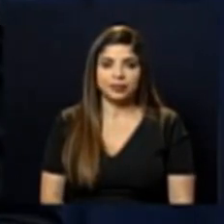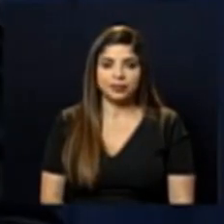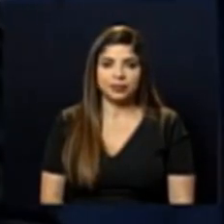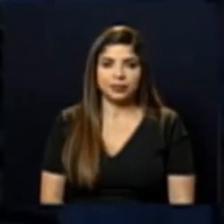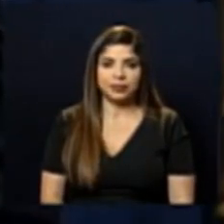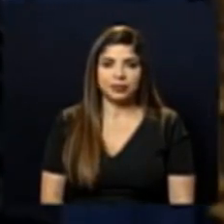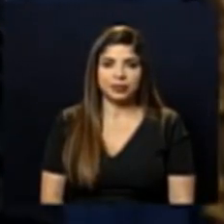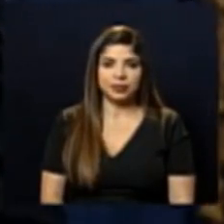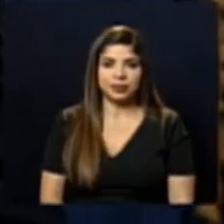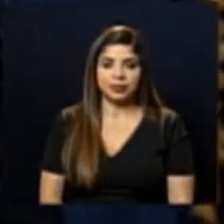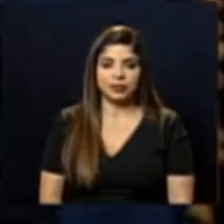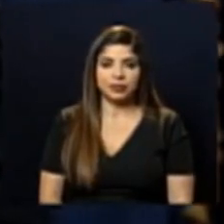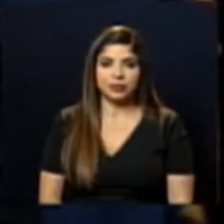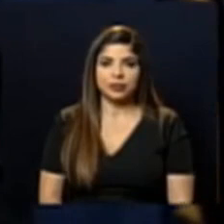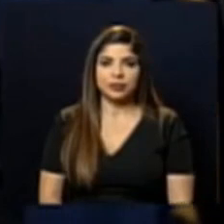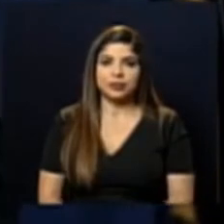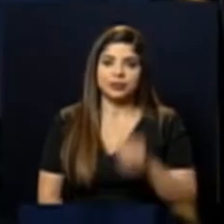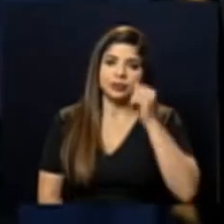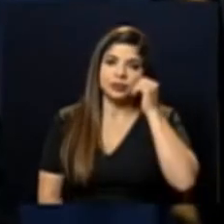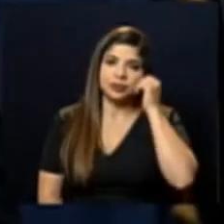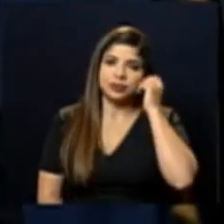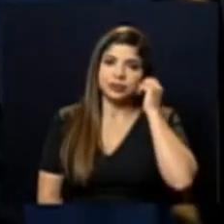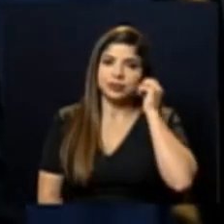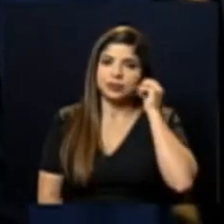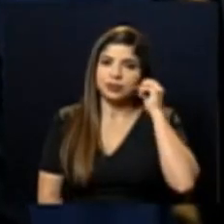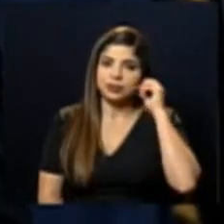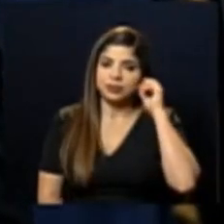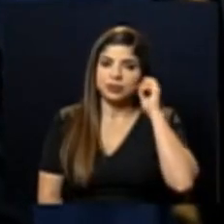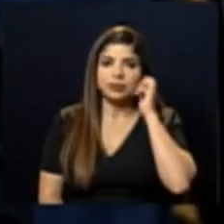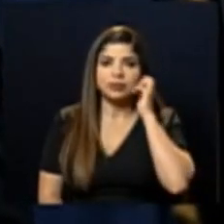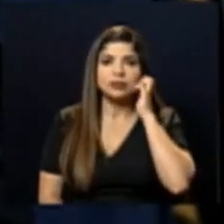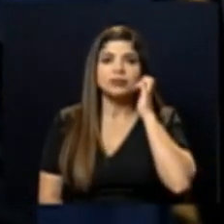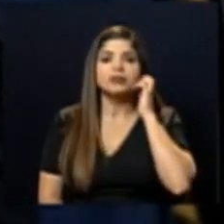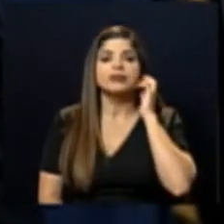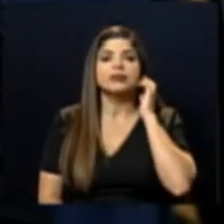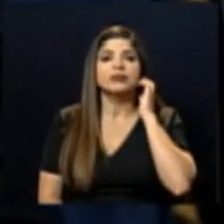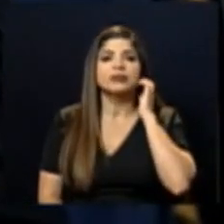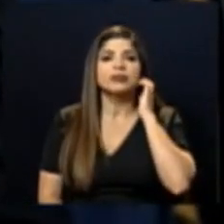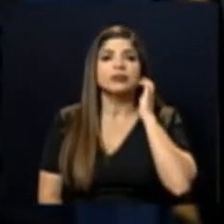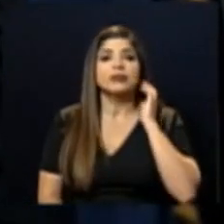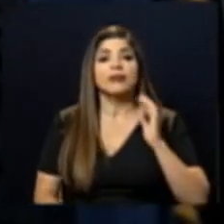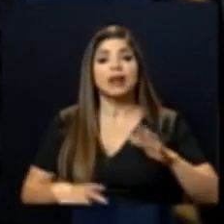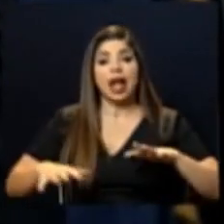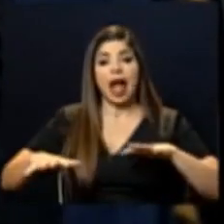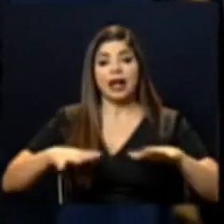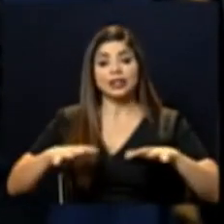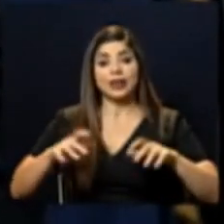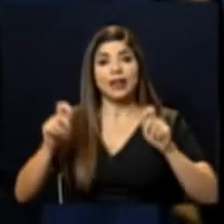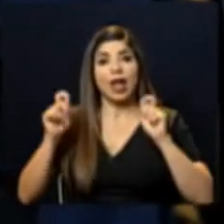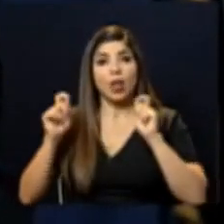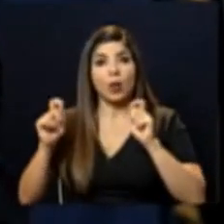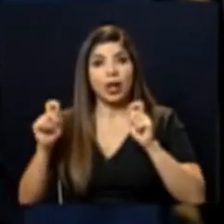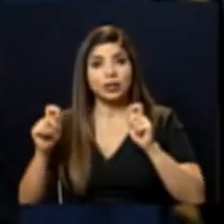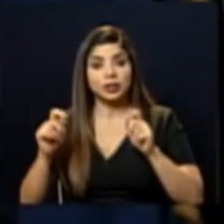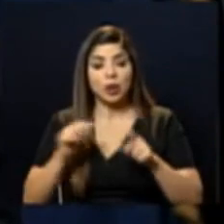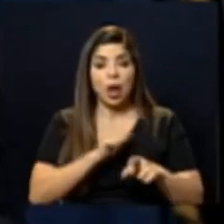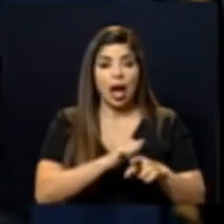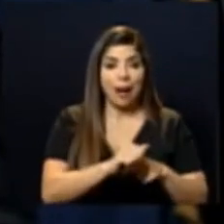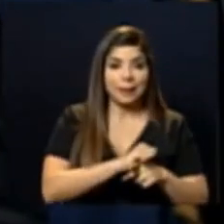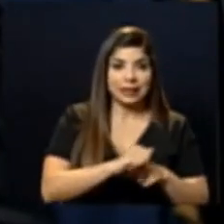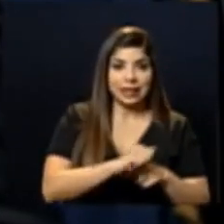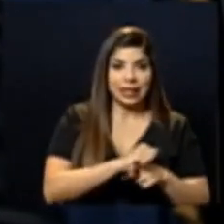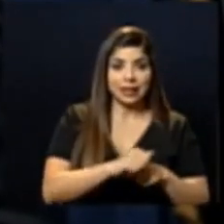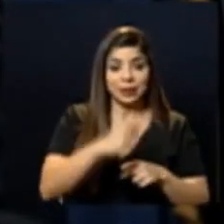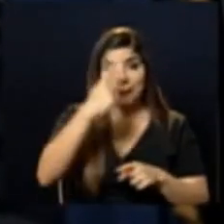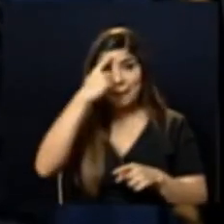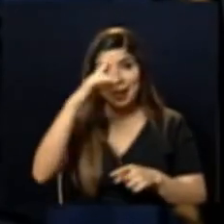Las acciones en educación. educación, capacitación